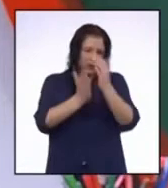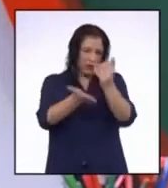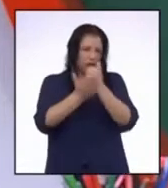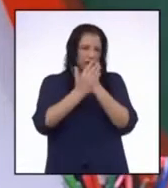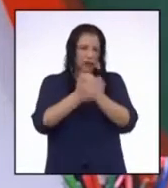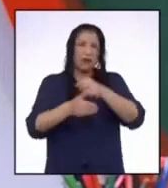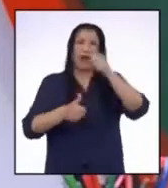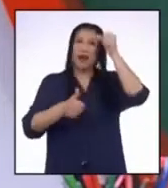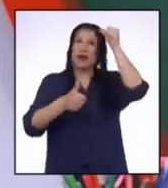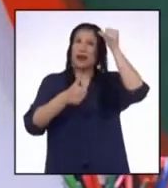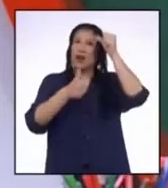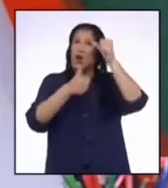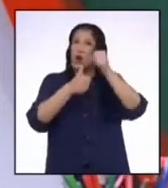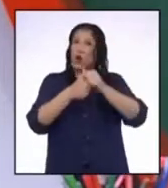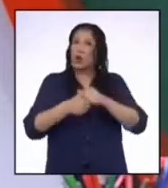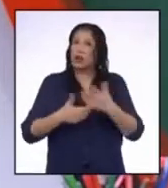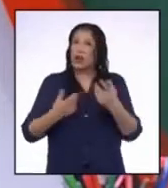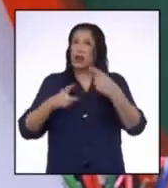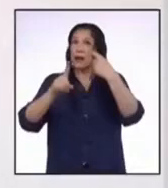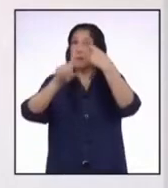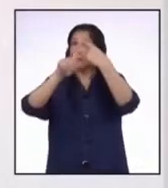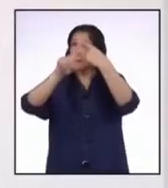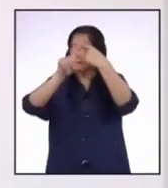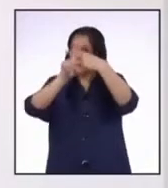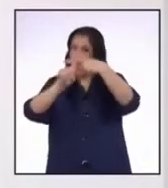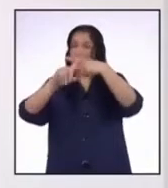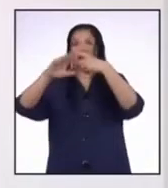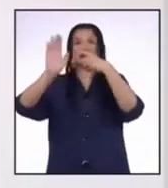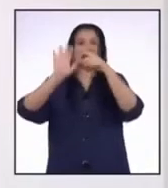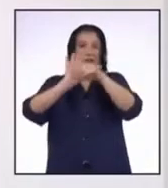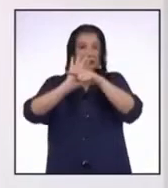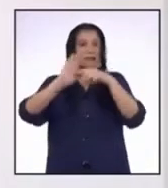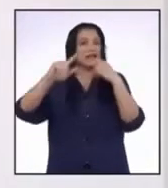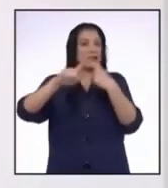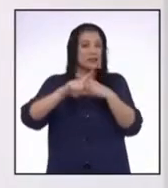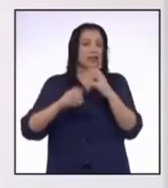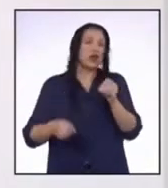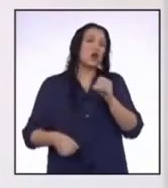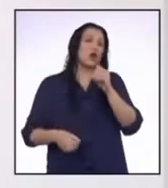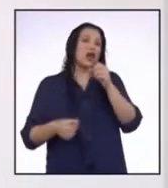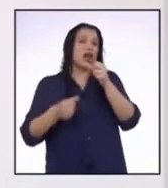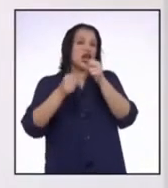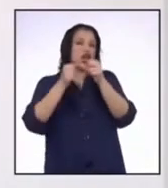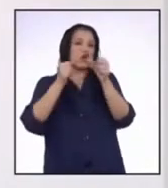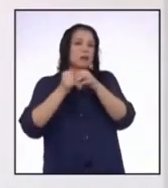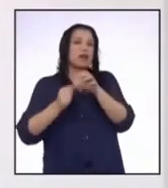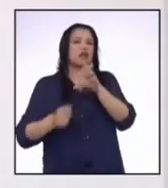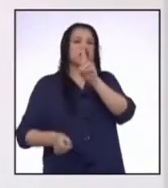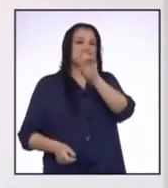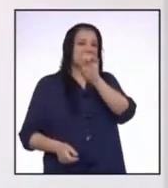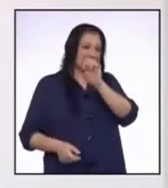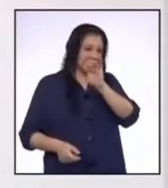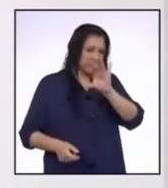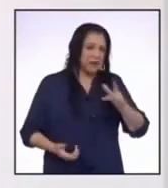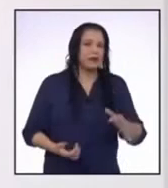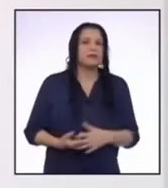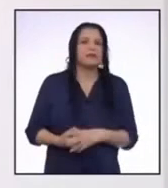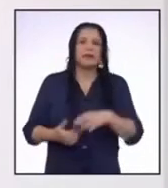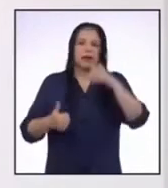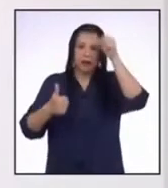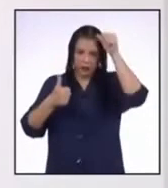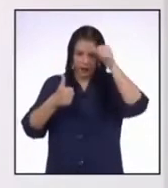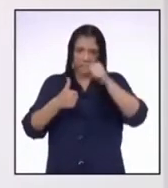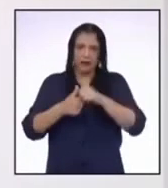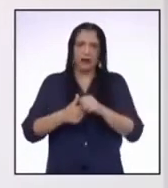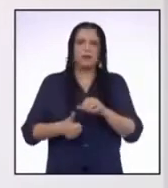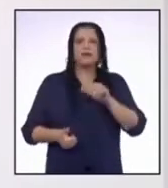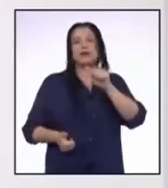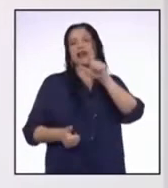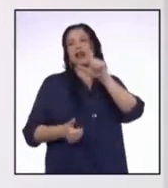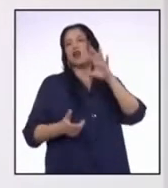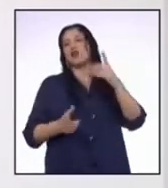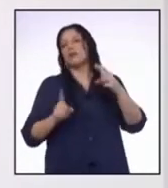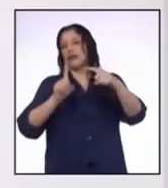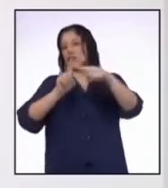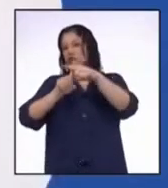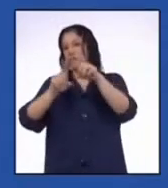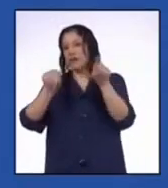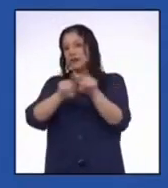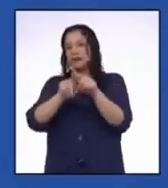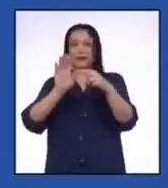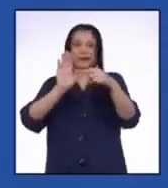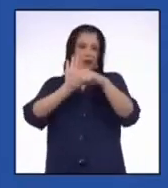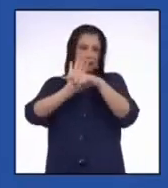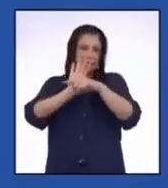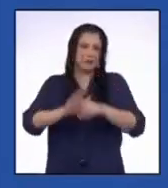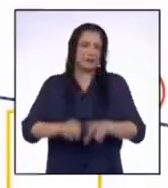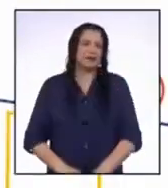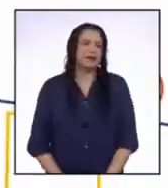a recordar las operaciones con decimales. Muy bien, entonces empecemos recordando el algoritmo de la adición y de la